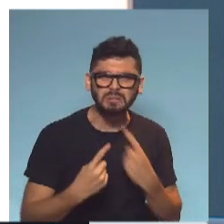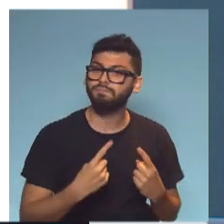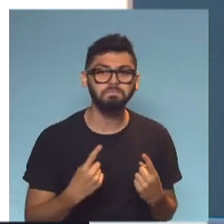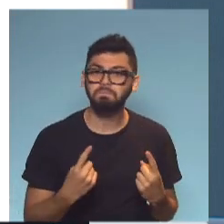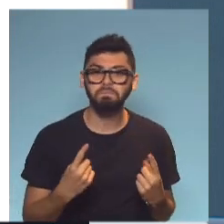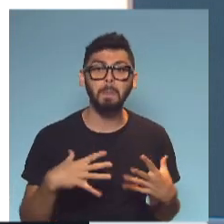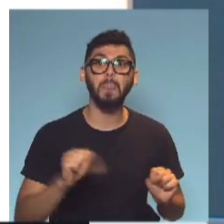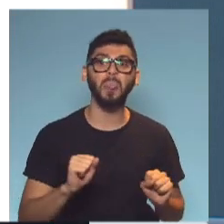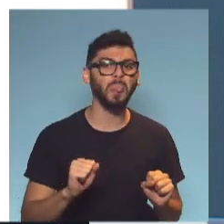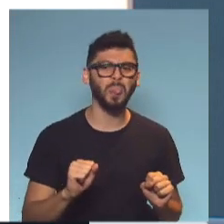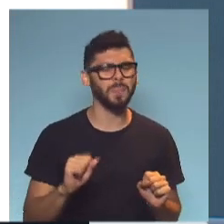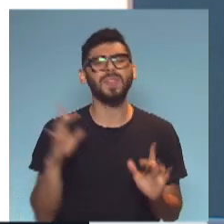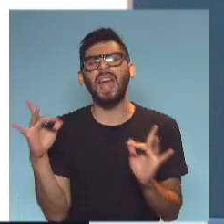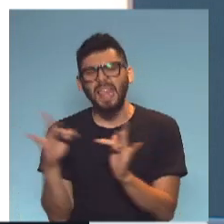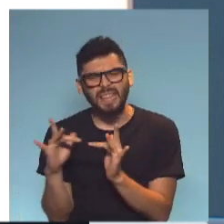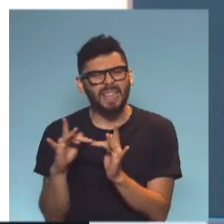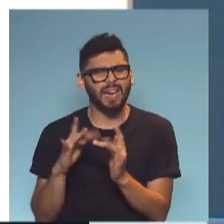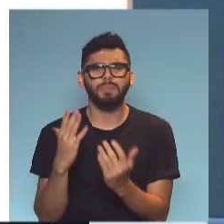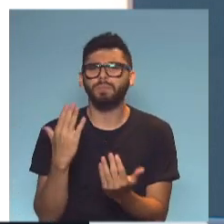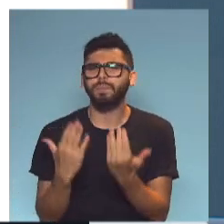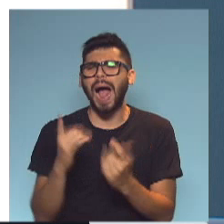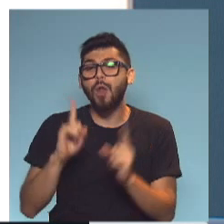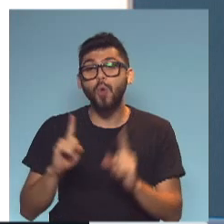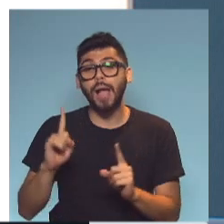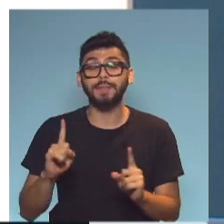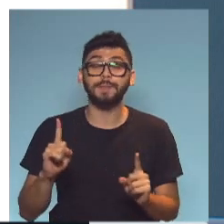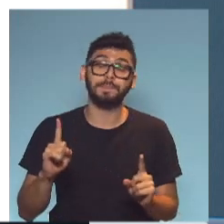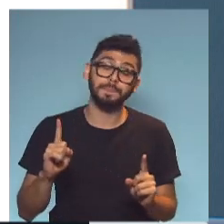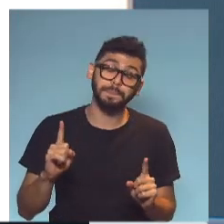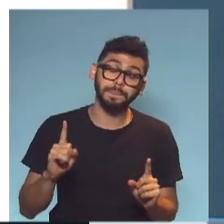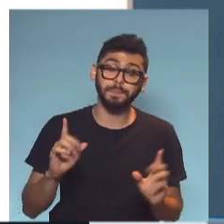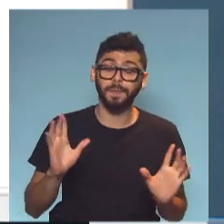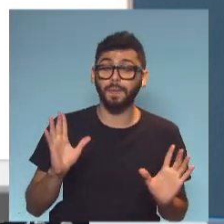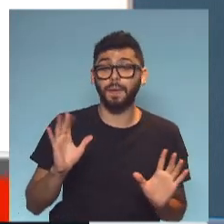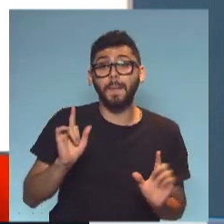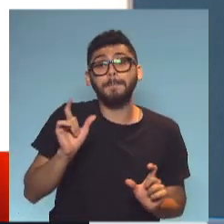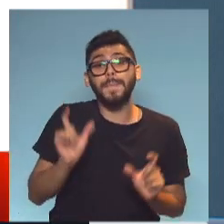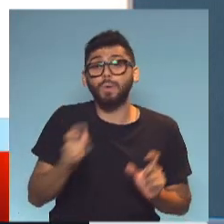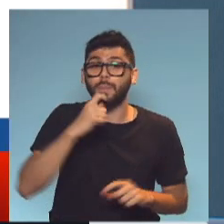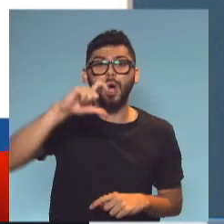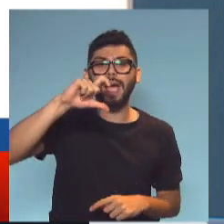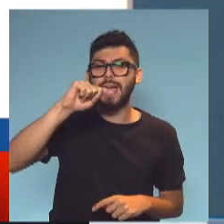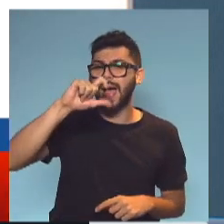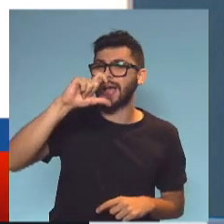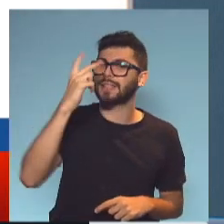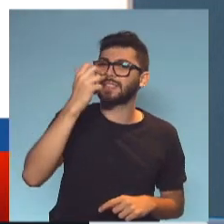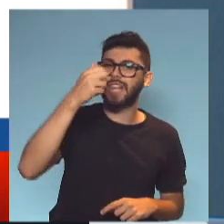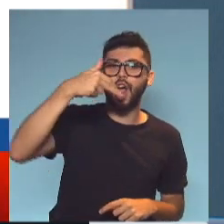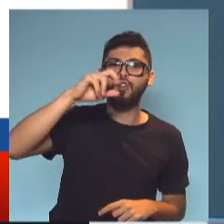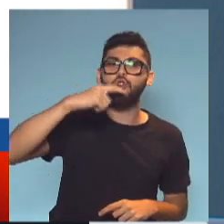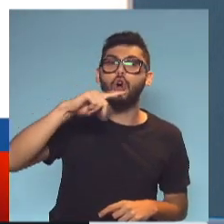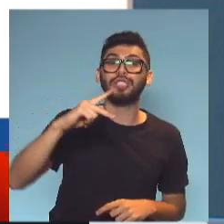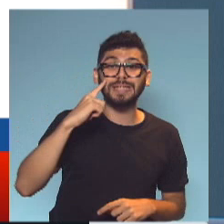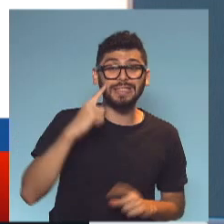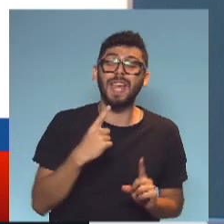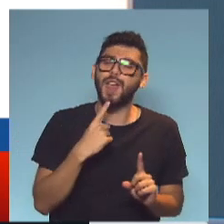en redes sociales algunas... ¿Cómo llamarlo? Figuras. Bueno, Roberto Kachanowski fue uno de los que dijo que no